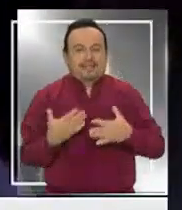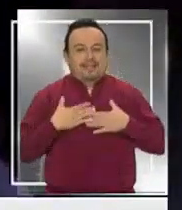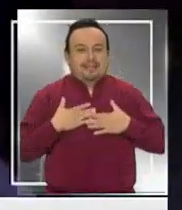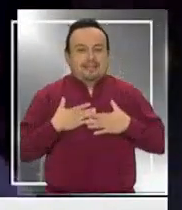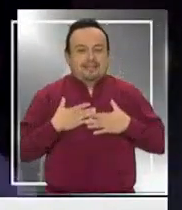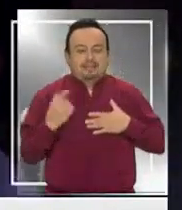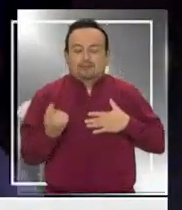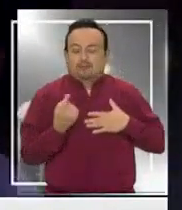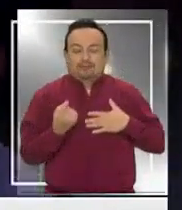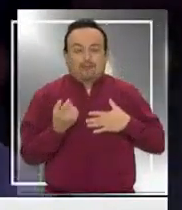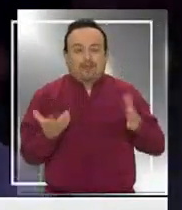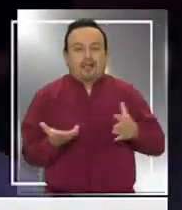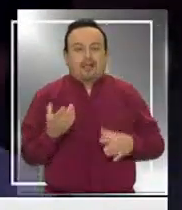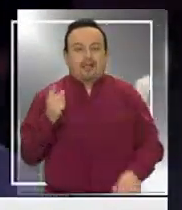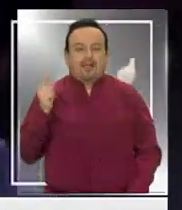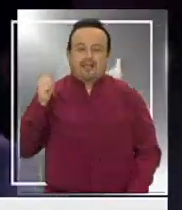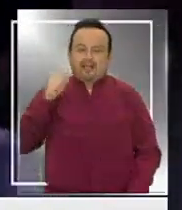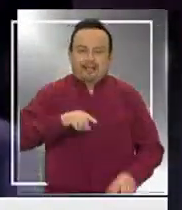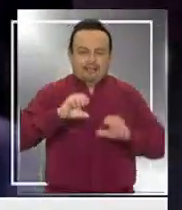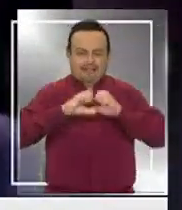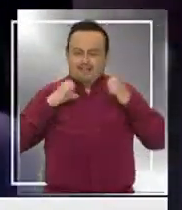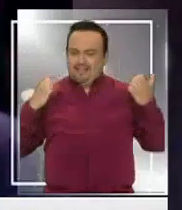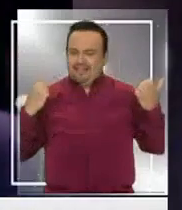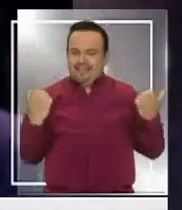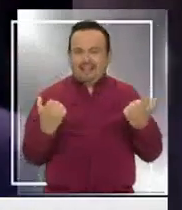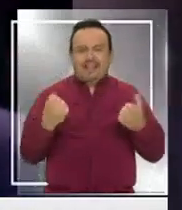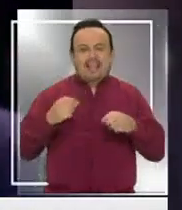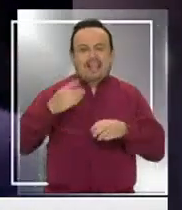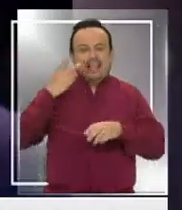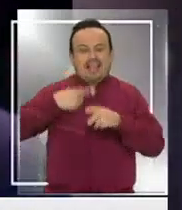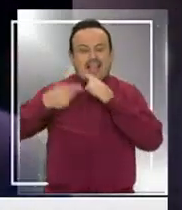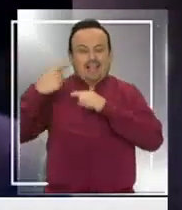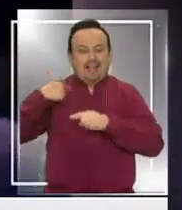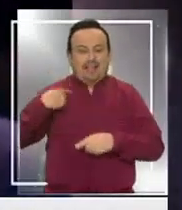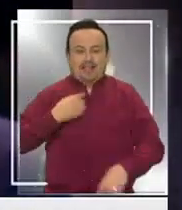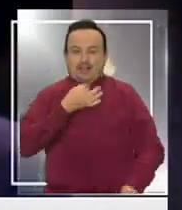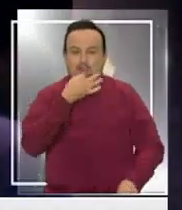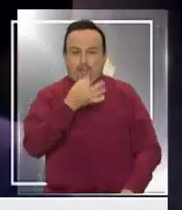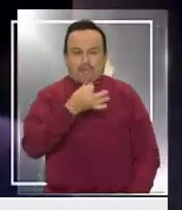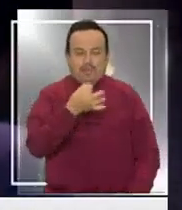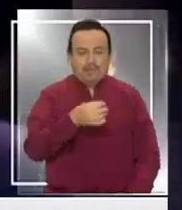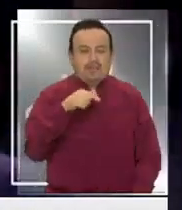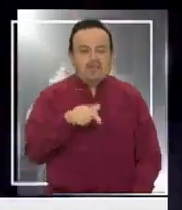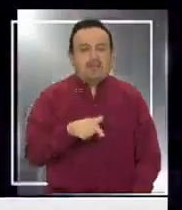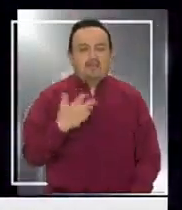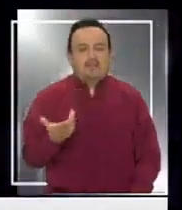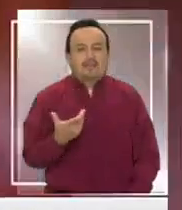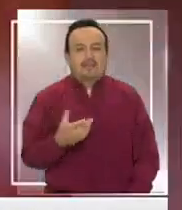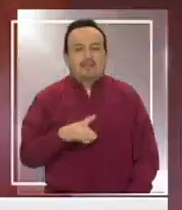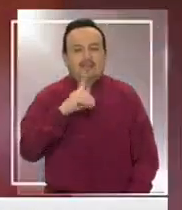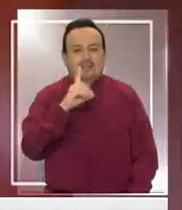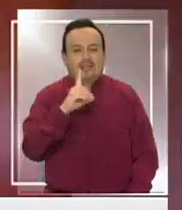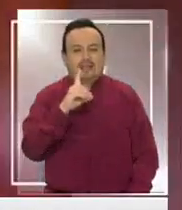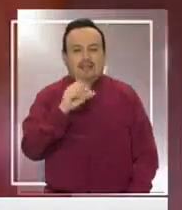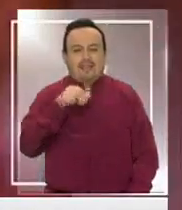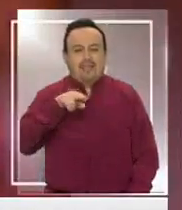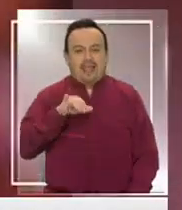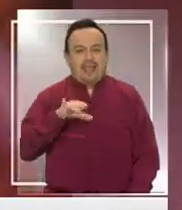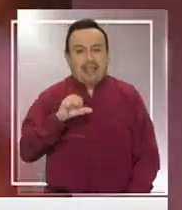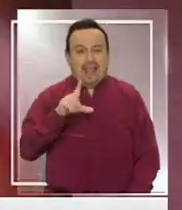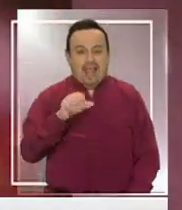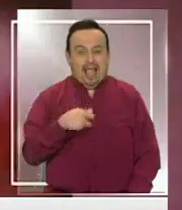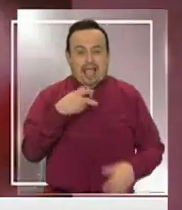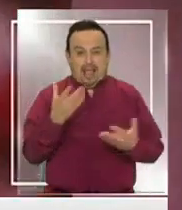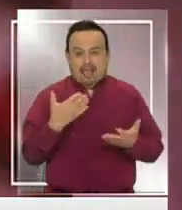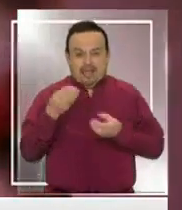Espontáneamente ha venido al estadio para dar su testimonio. Aquí está Daniela García, a quien